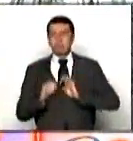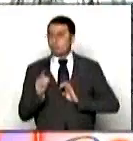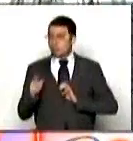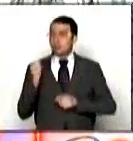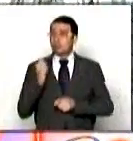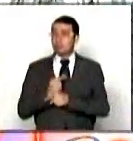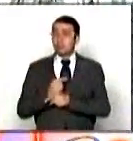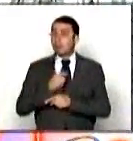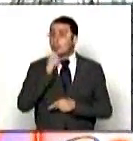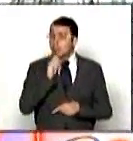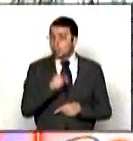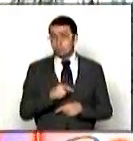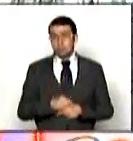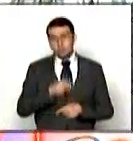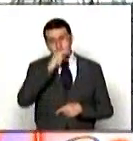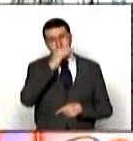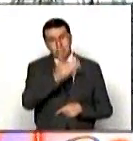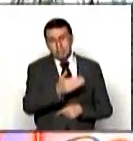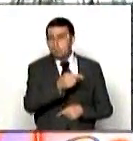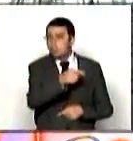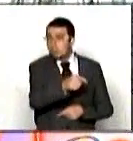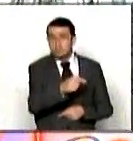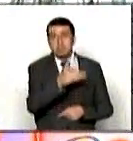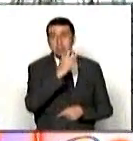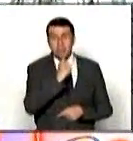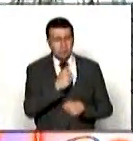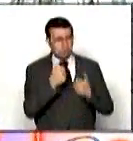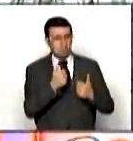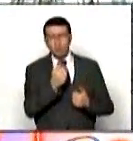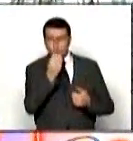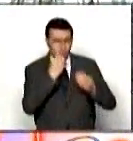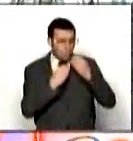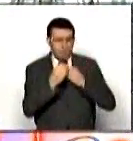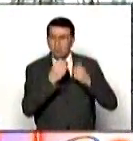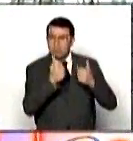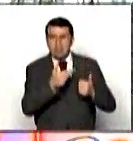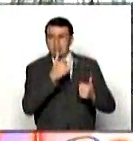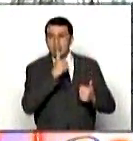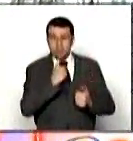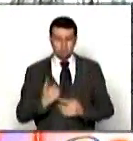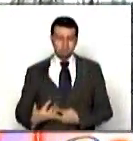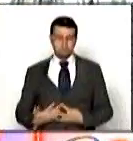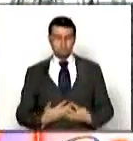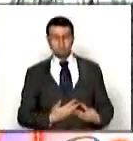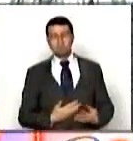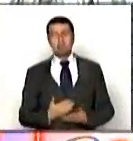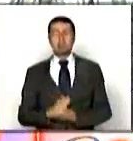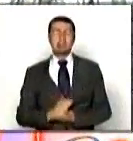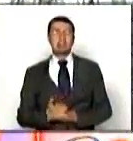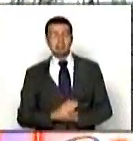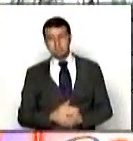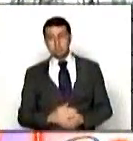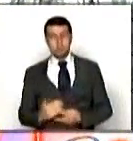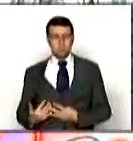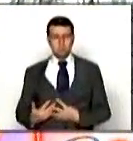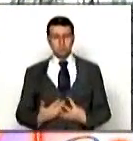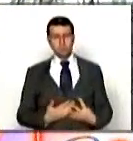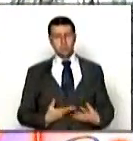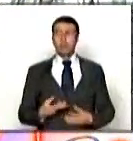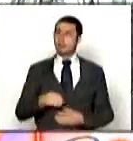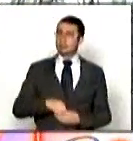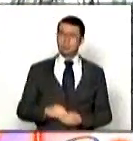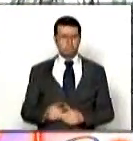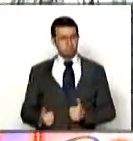momento. Si un niño no tiene una buena alimentación, su flora intestinal es pésima. Si la flora intestinal, que son bacterias,